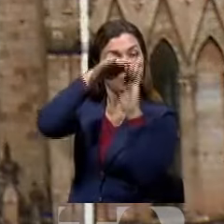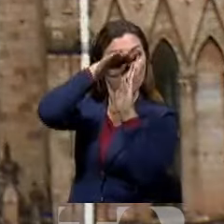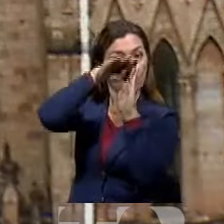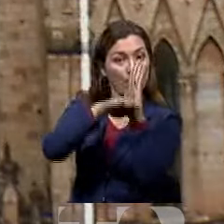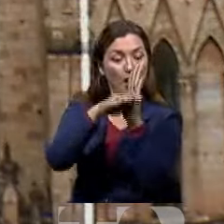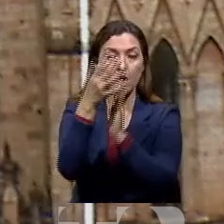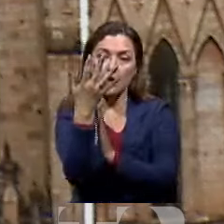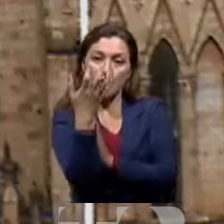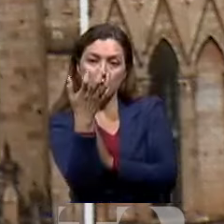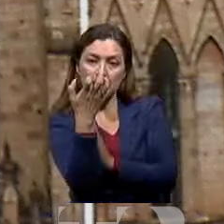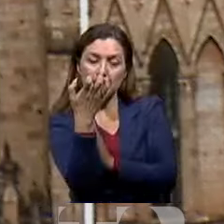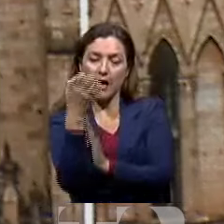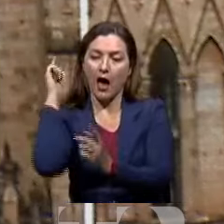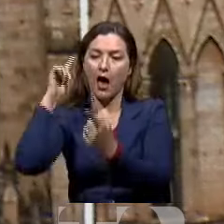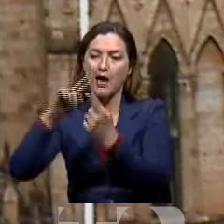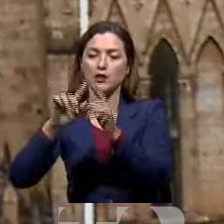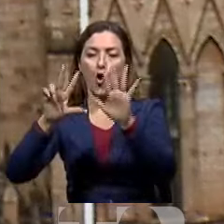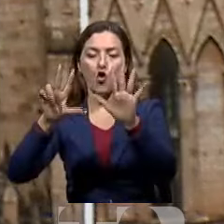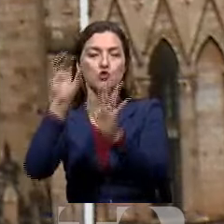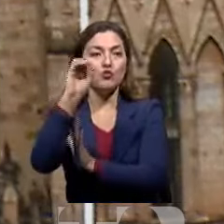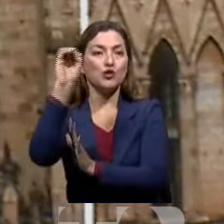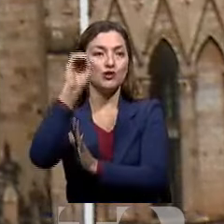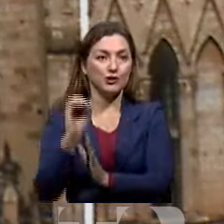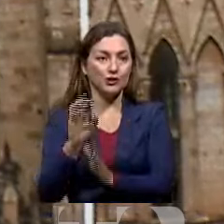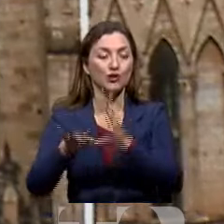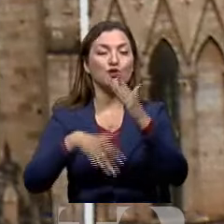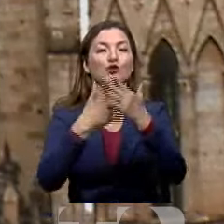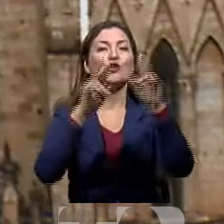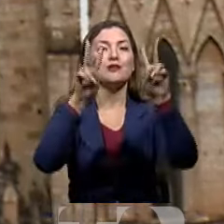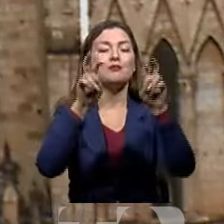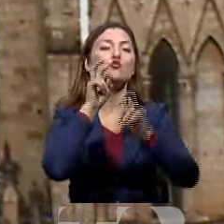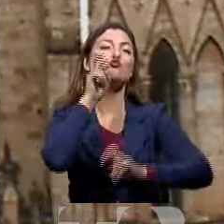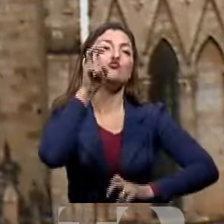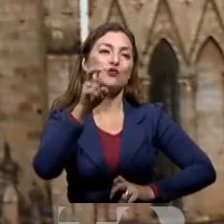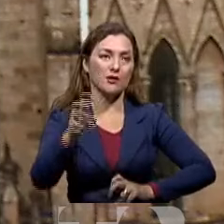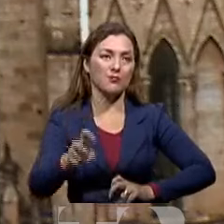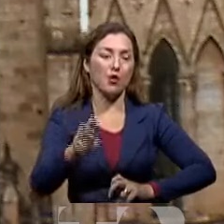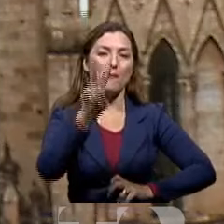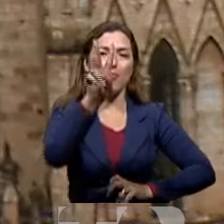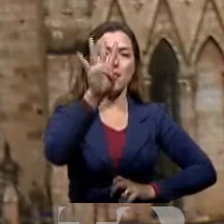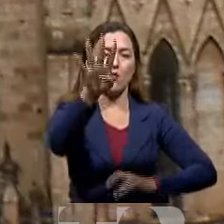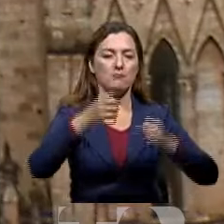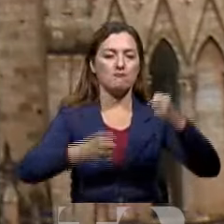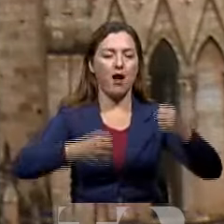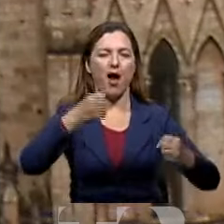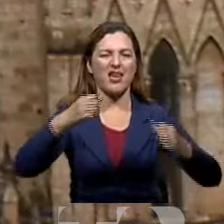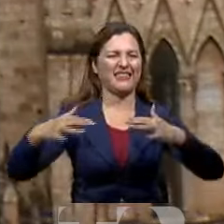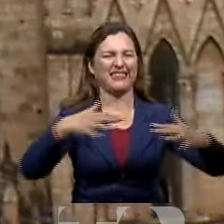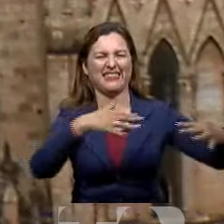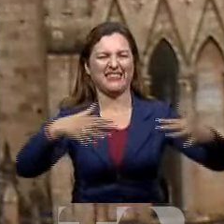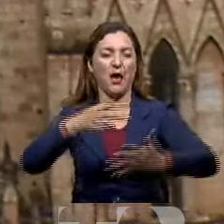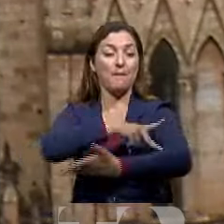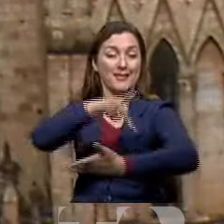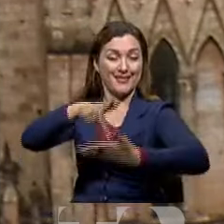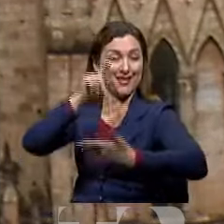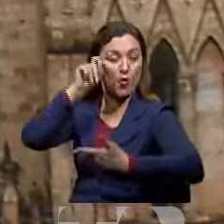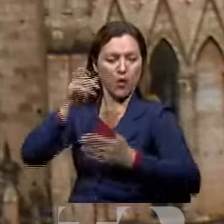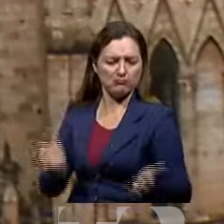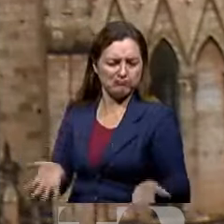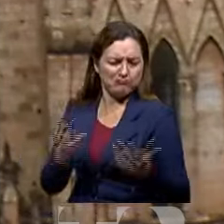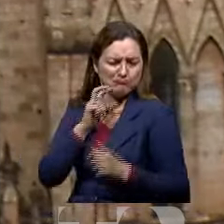del 15% al 8% para el sector turístico durante el feriado que se viene de la batalla de Pichincha. Esta medida busca incentivar el turismo y